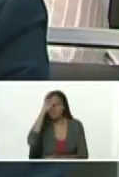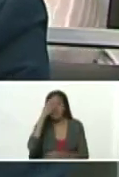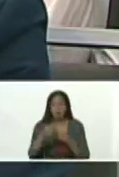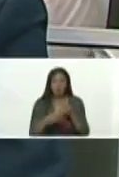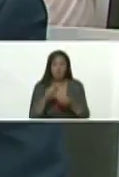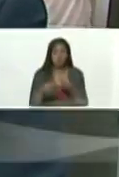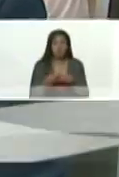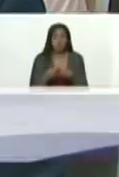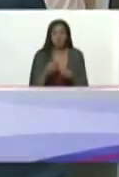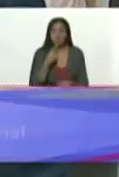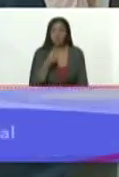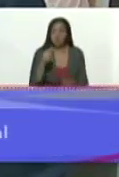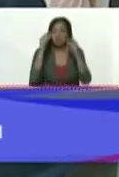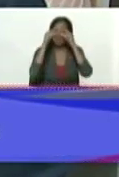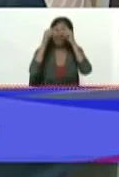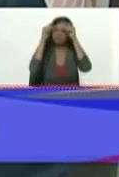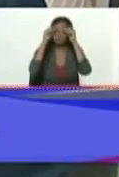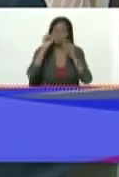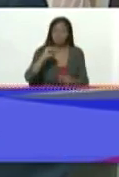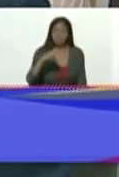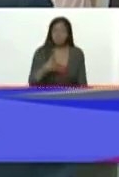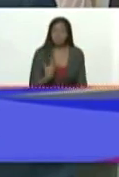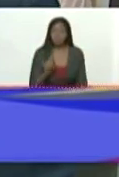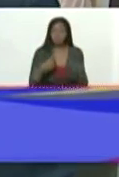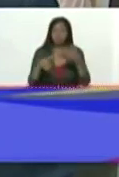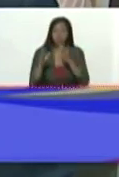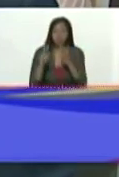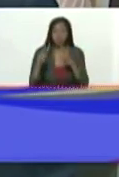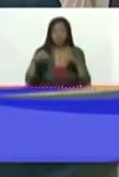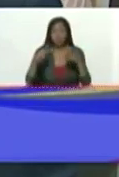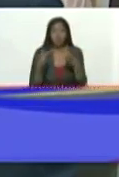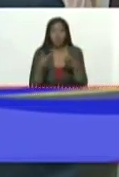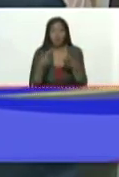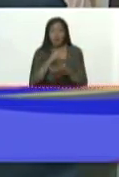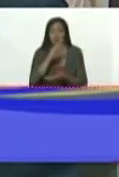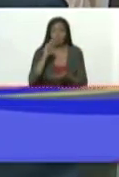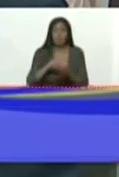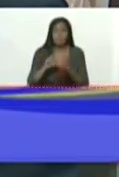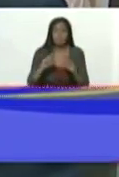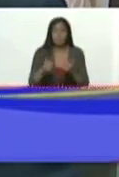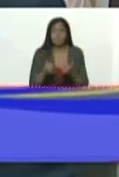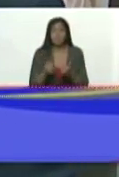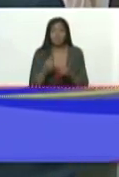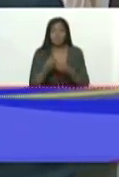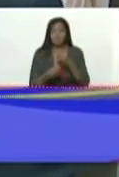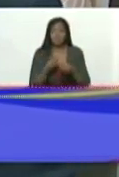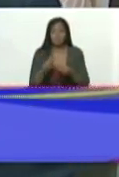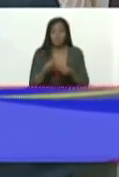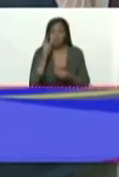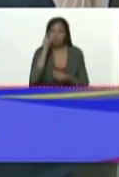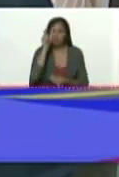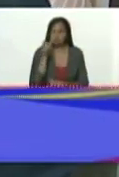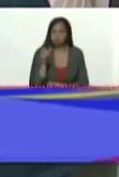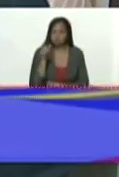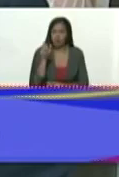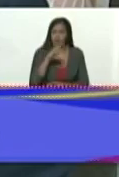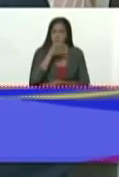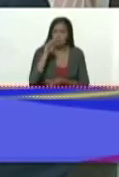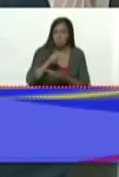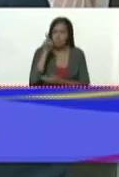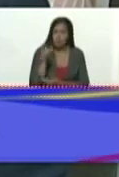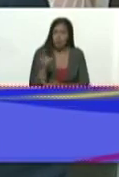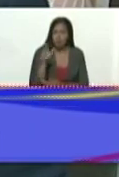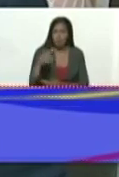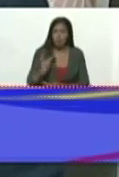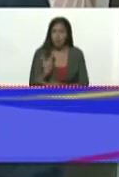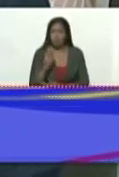Rodríguez opinó y les dijo, si quieren construir nuevas repúblicas, comiencen por formar nuevos republicanos. Sin nuevos republicanos no hay